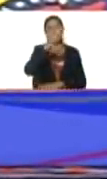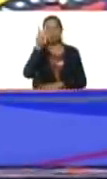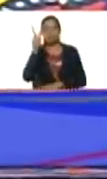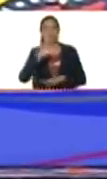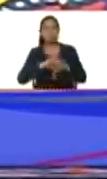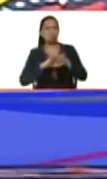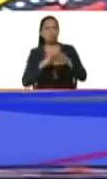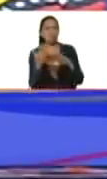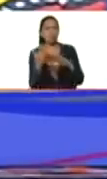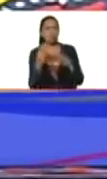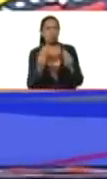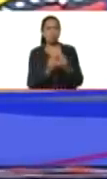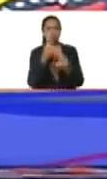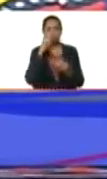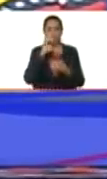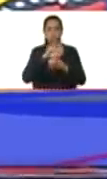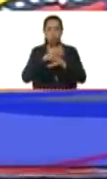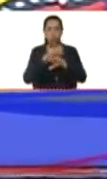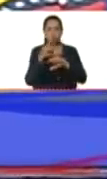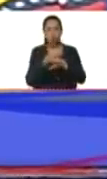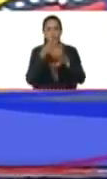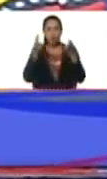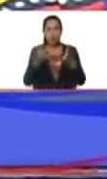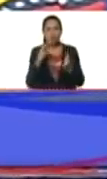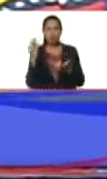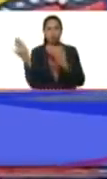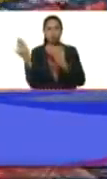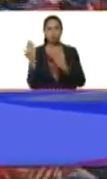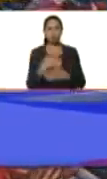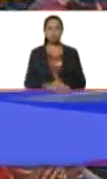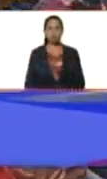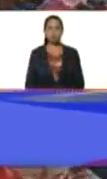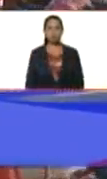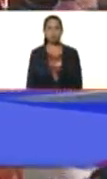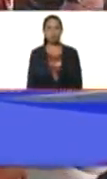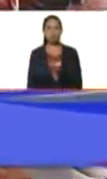352? Con ustedes, Héctor Rodríguez, por favor, adelante.